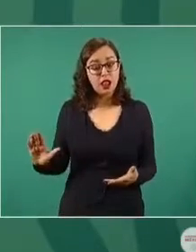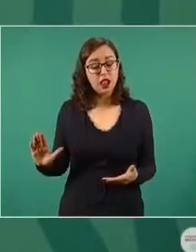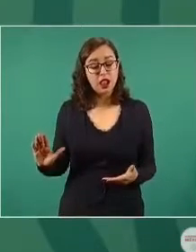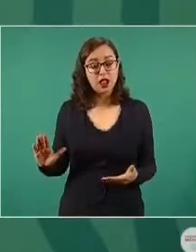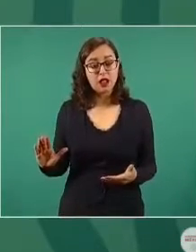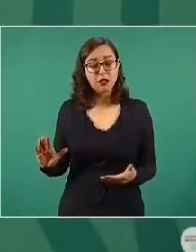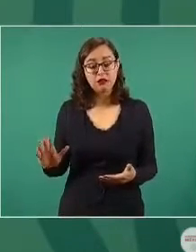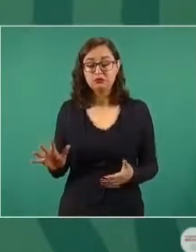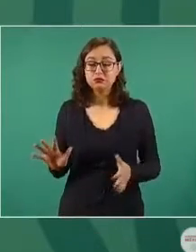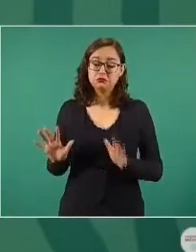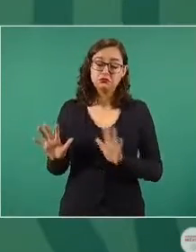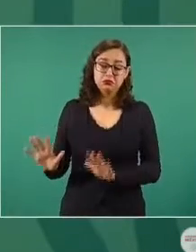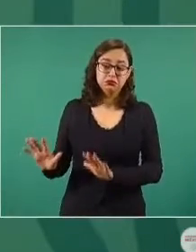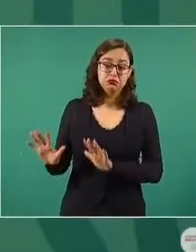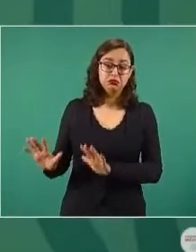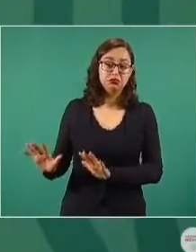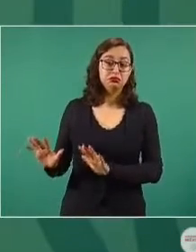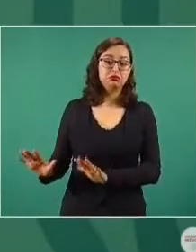rezagada como empresa.